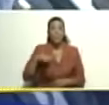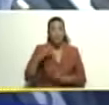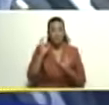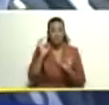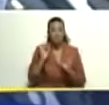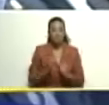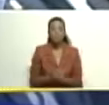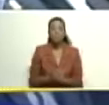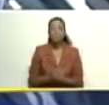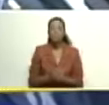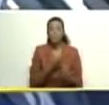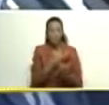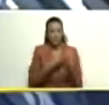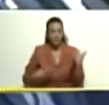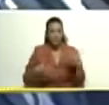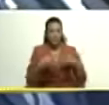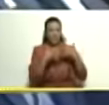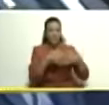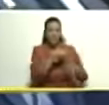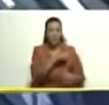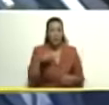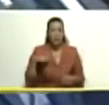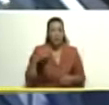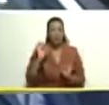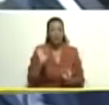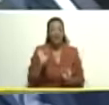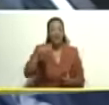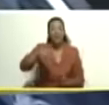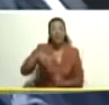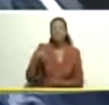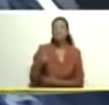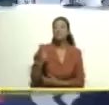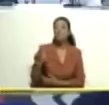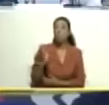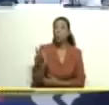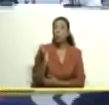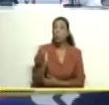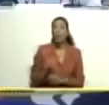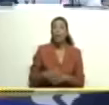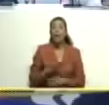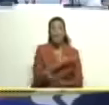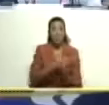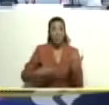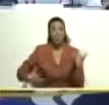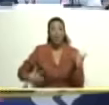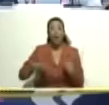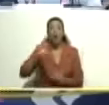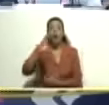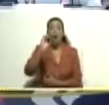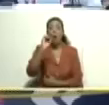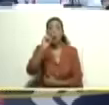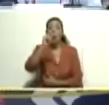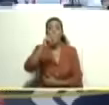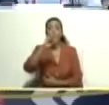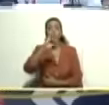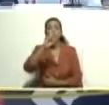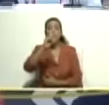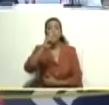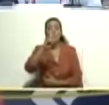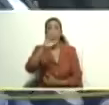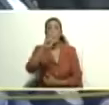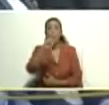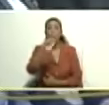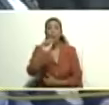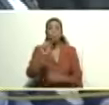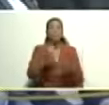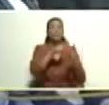aquí en este acto, al presidente de Conindustria también, presidente